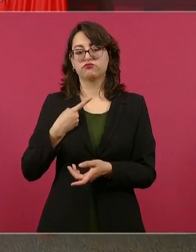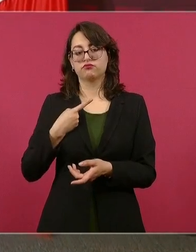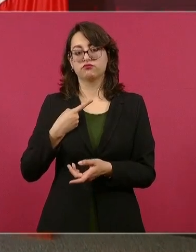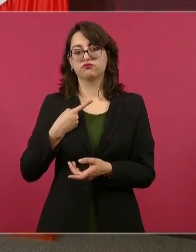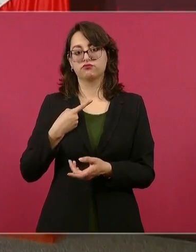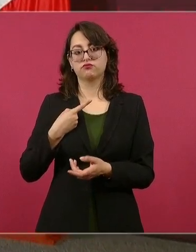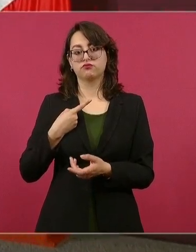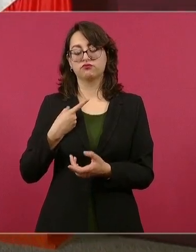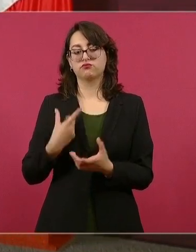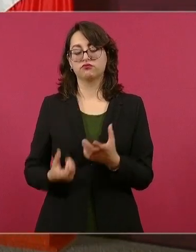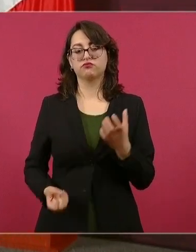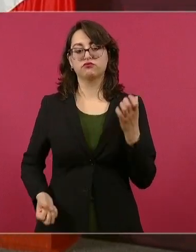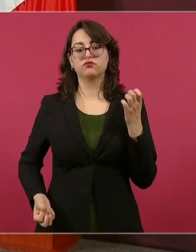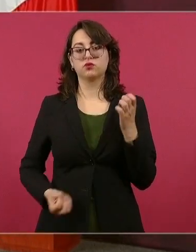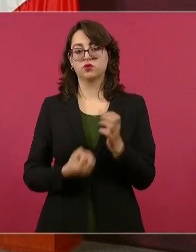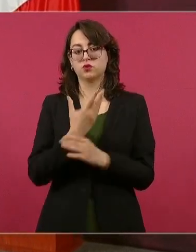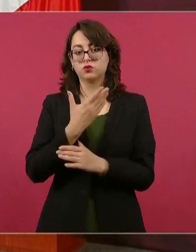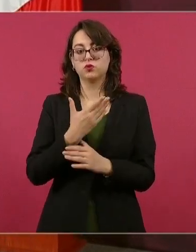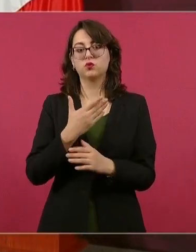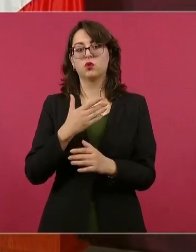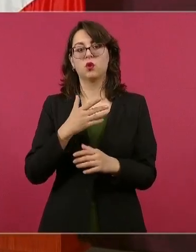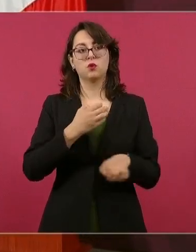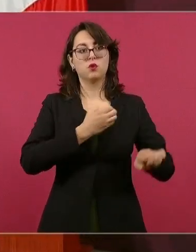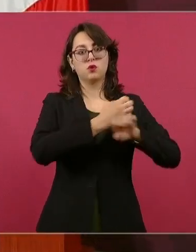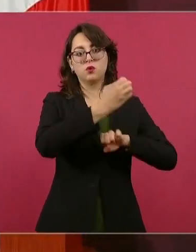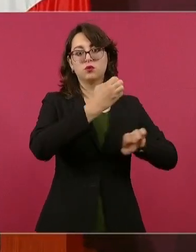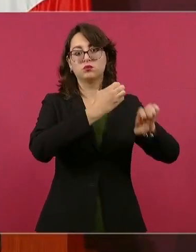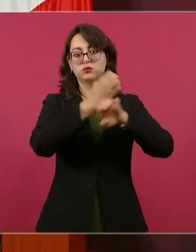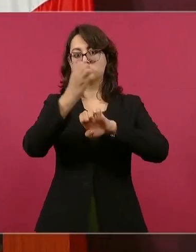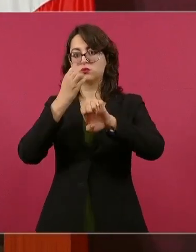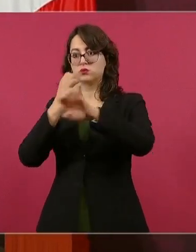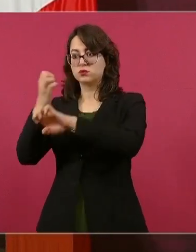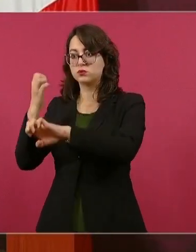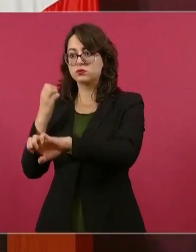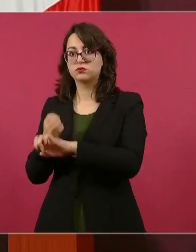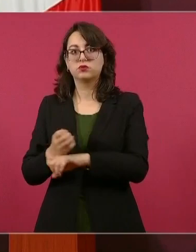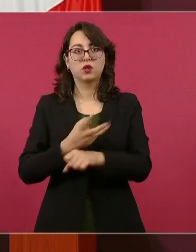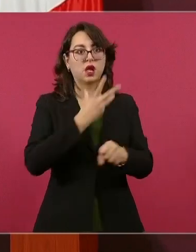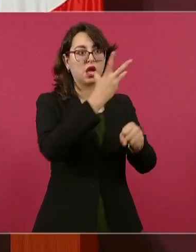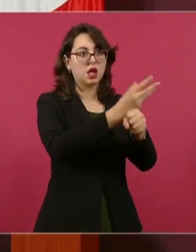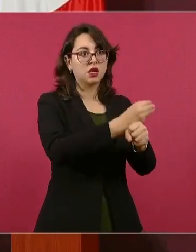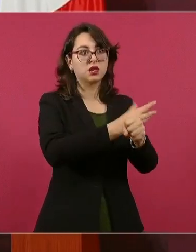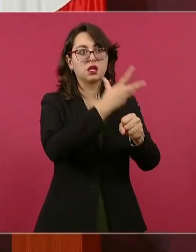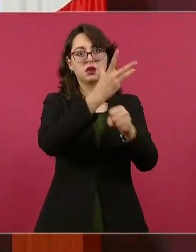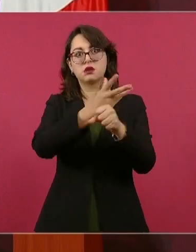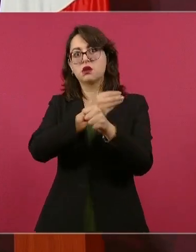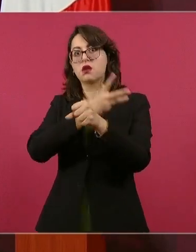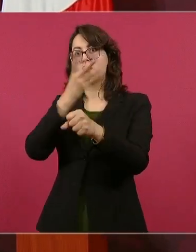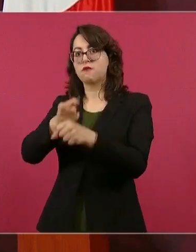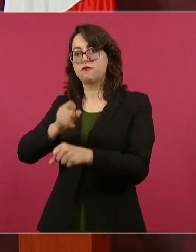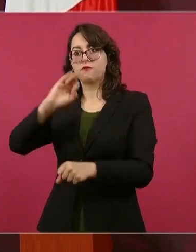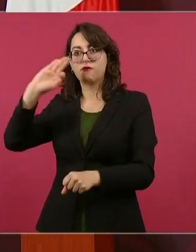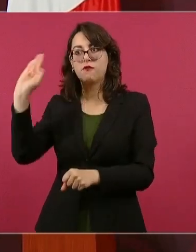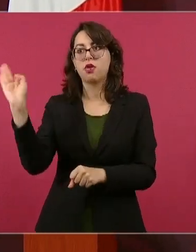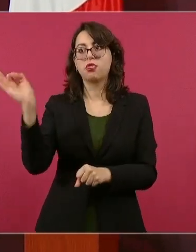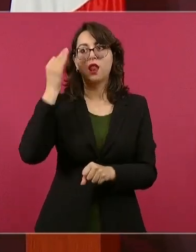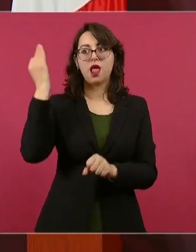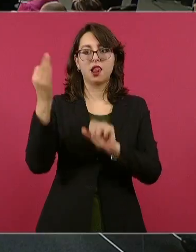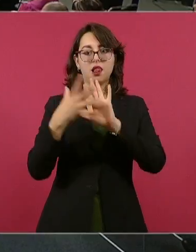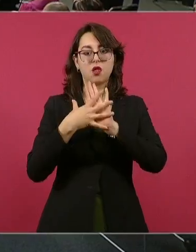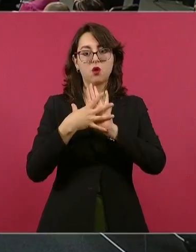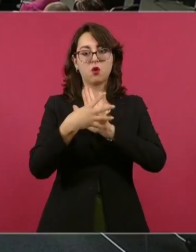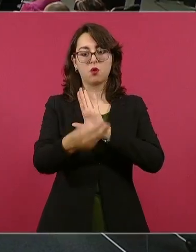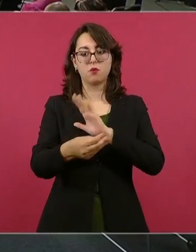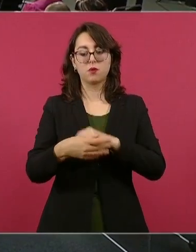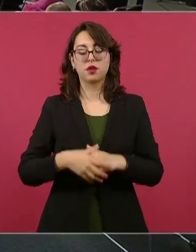procedimientos en todos los estados similares a los que aplicamos a nivel federal.